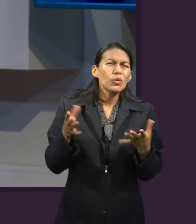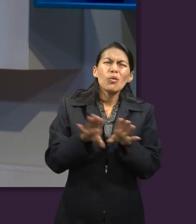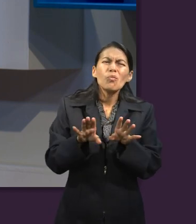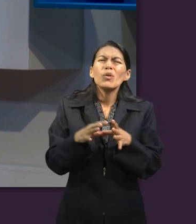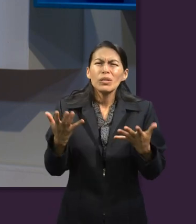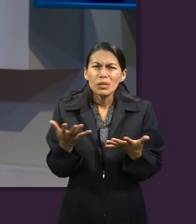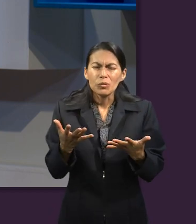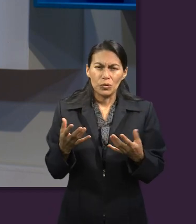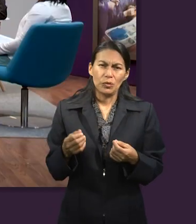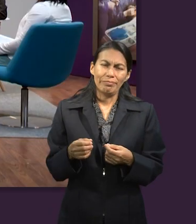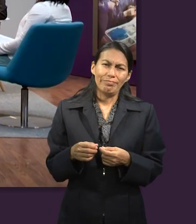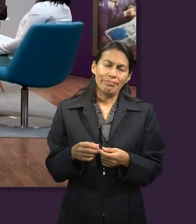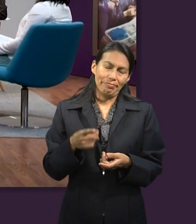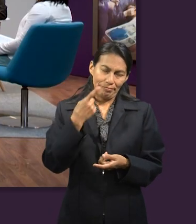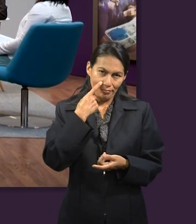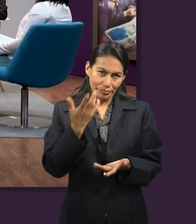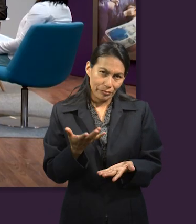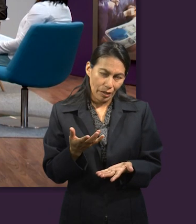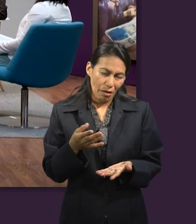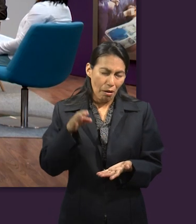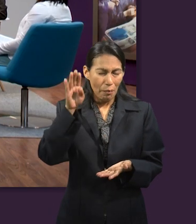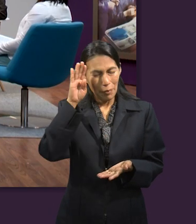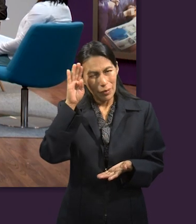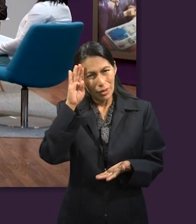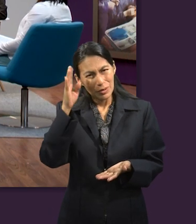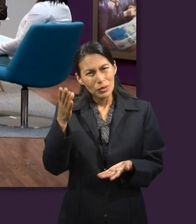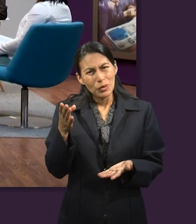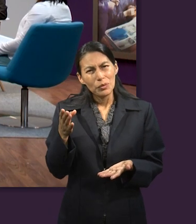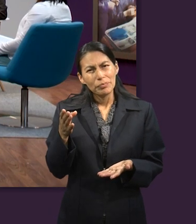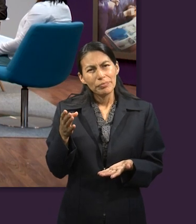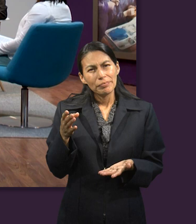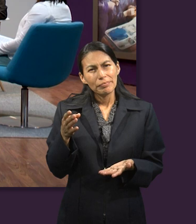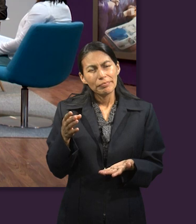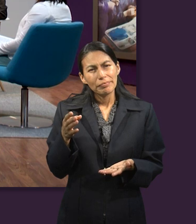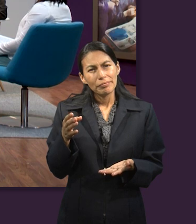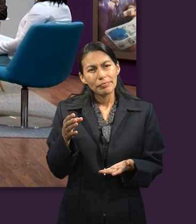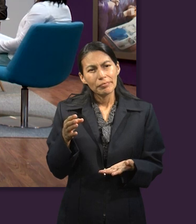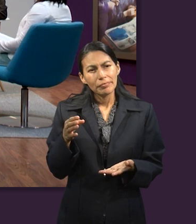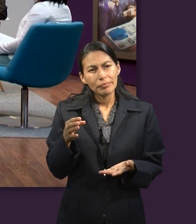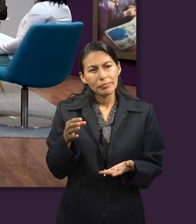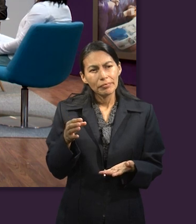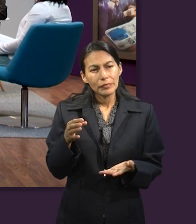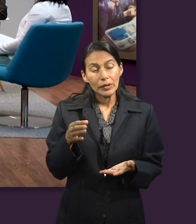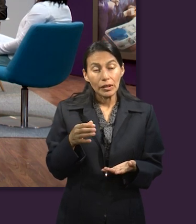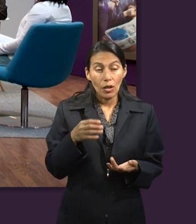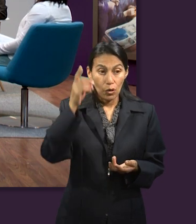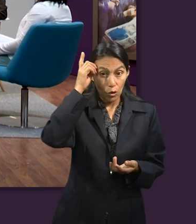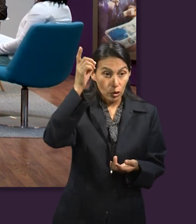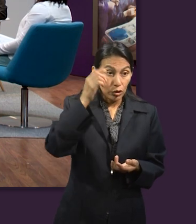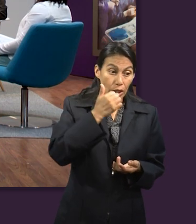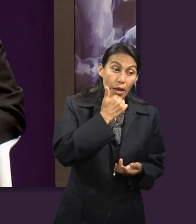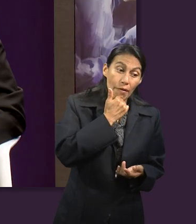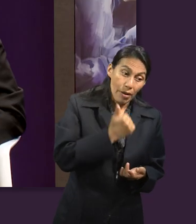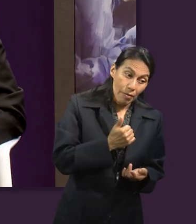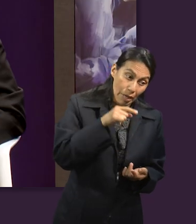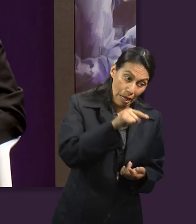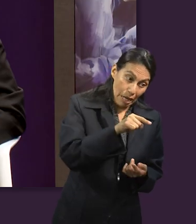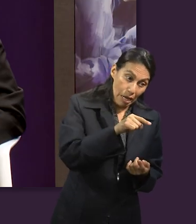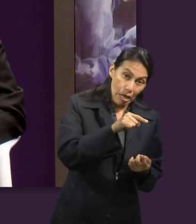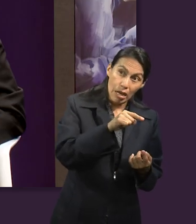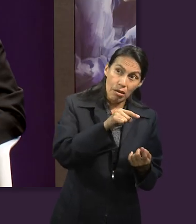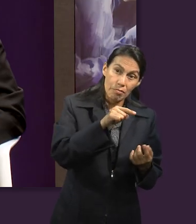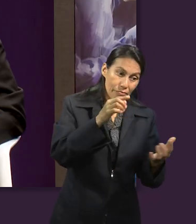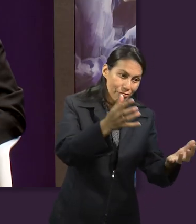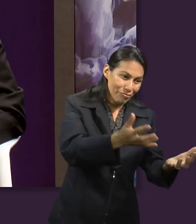verdad presente yo creo que en resumiendo un poquito retomando algunos puntos así como